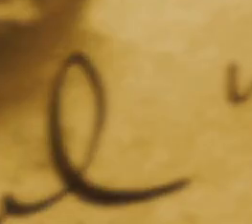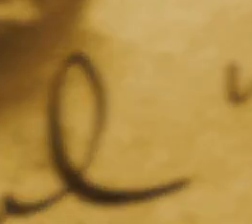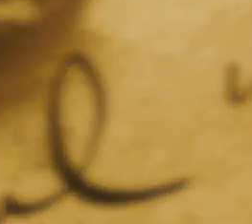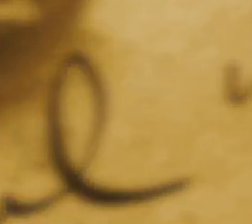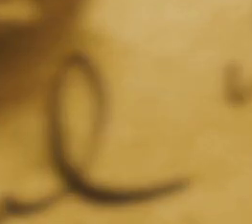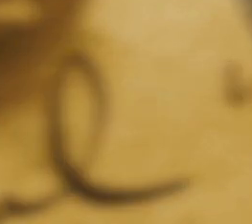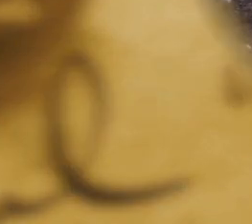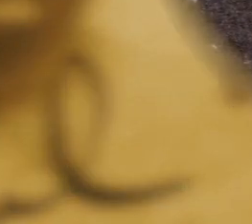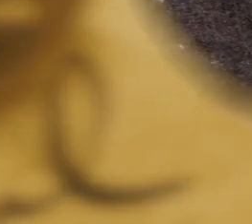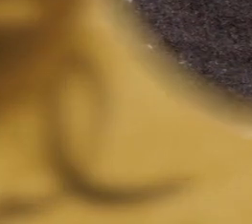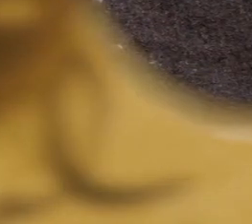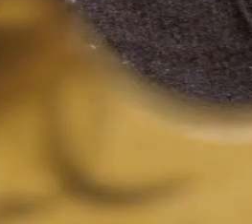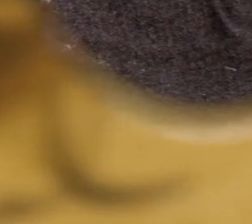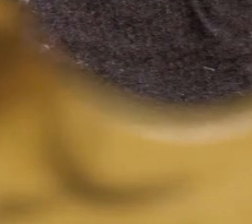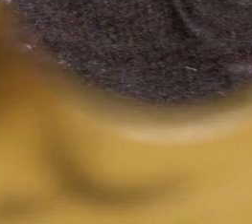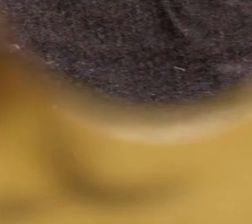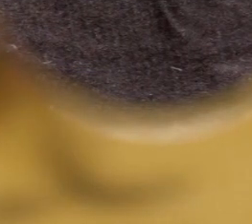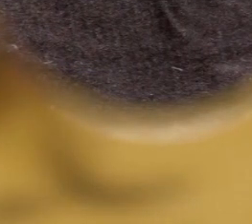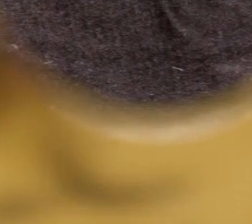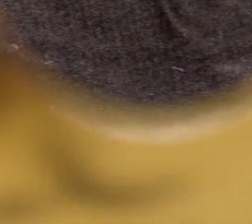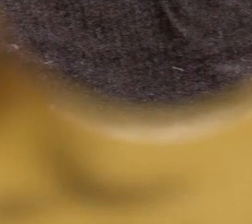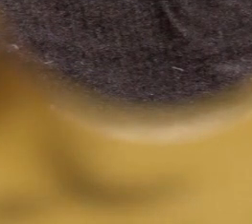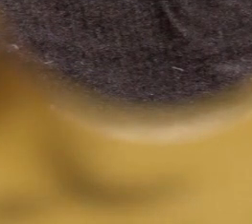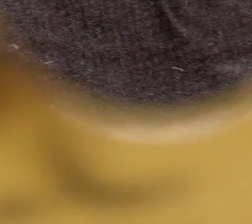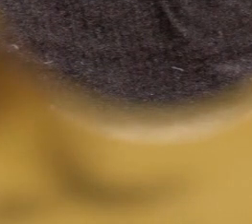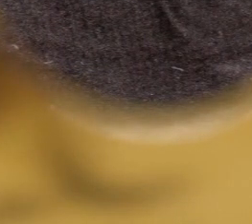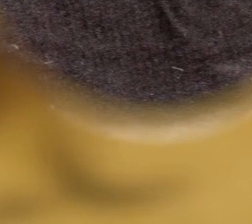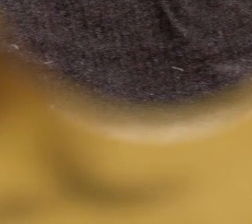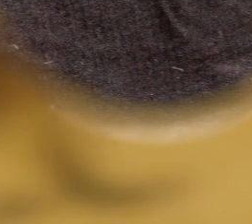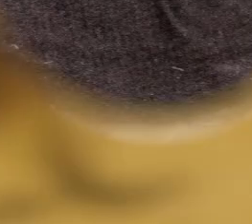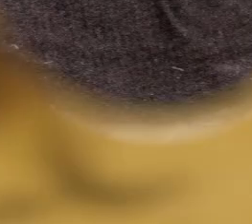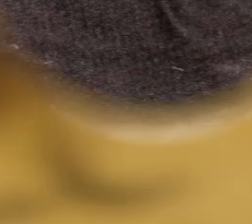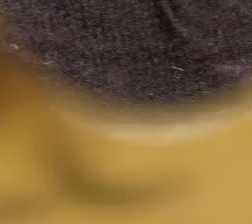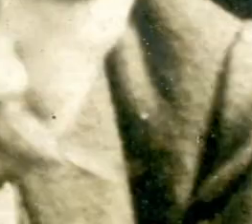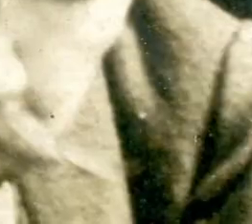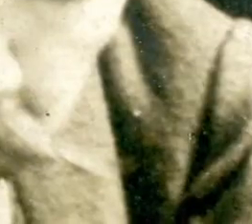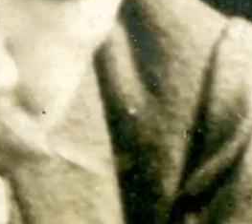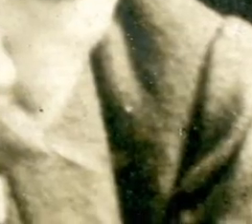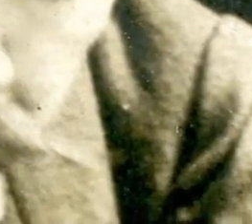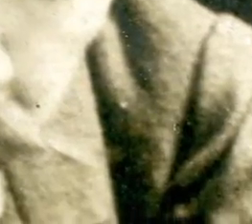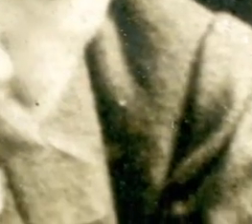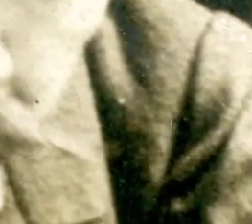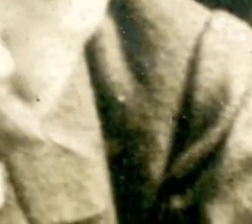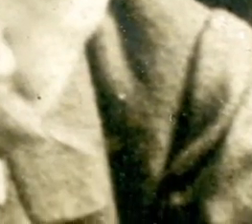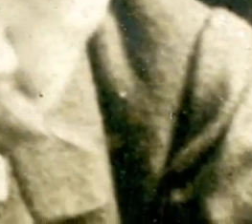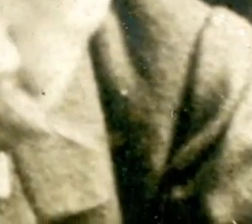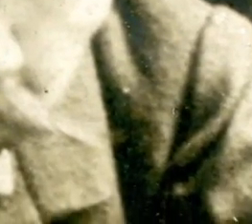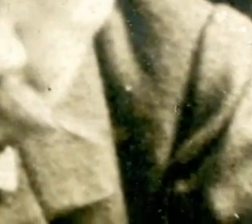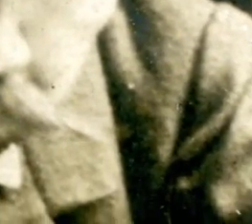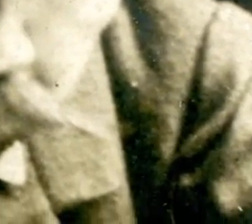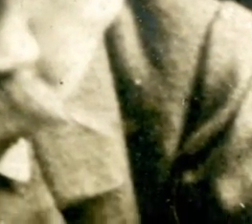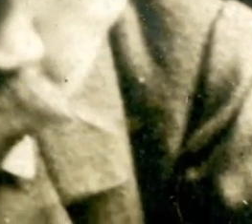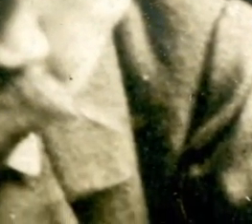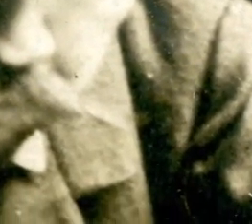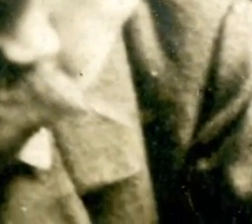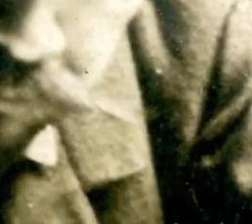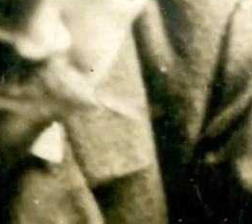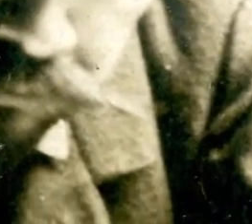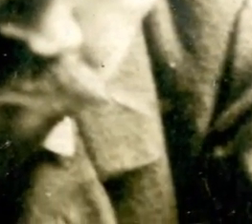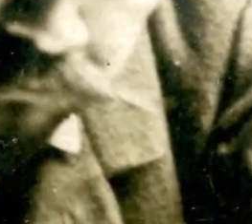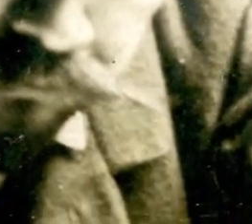literario, a los 4 años sabía leer y escribir. Autodidacta, de vasta